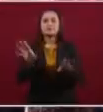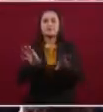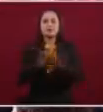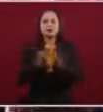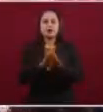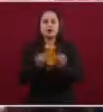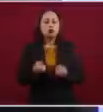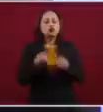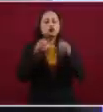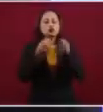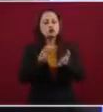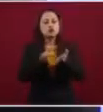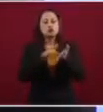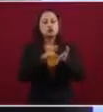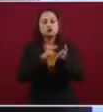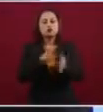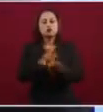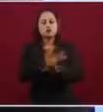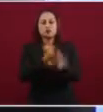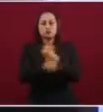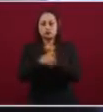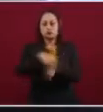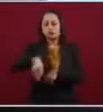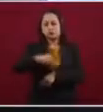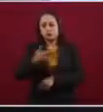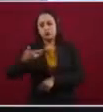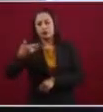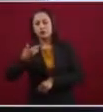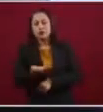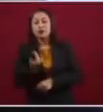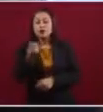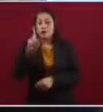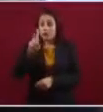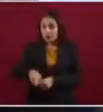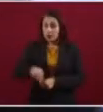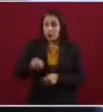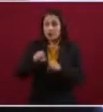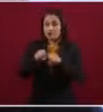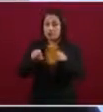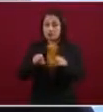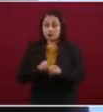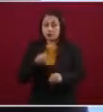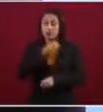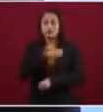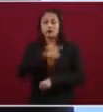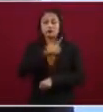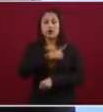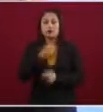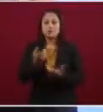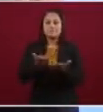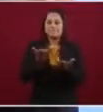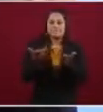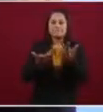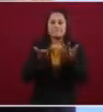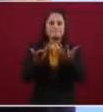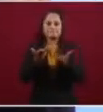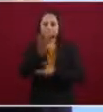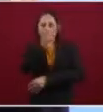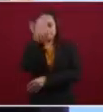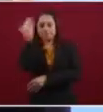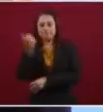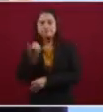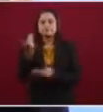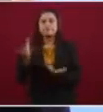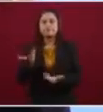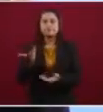una demanda que en la salud en los sistemas de salud no estábamos preparados desafortunadamente en otras -bueno en otros